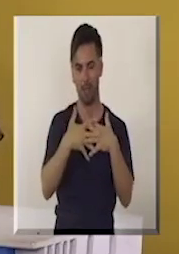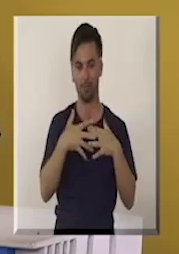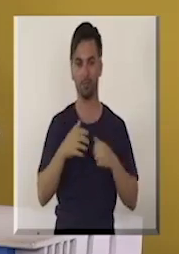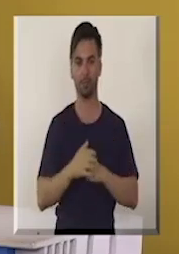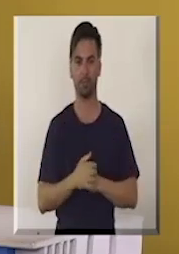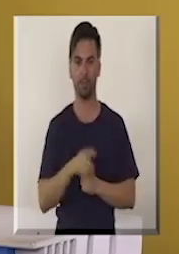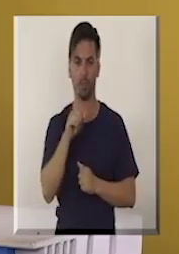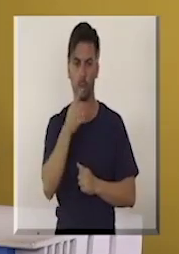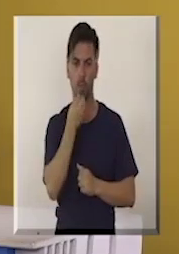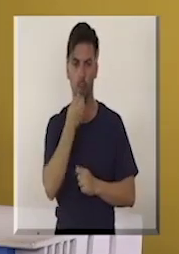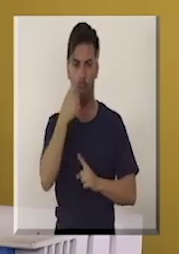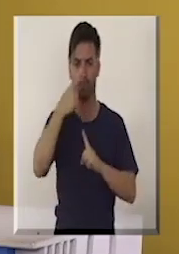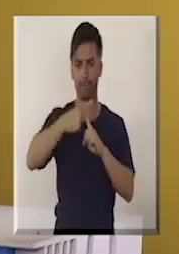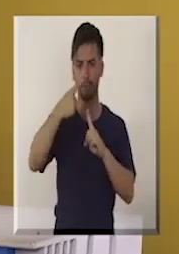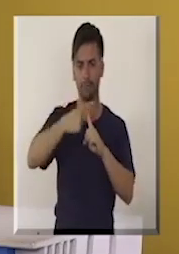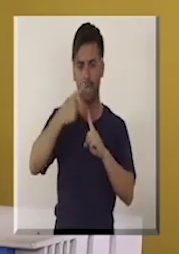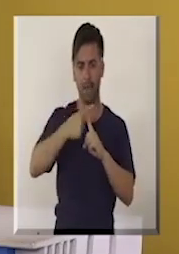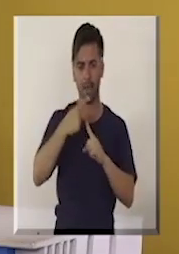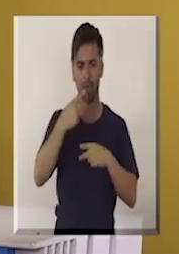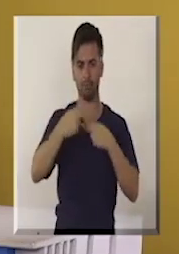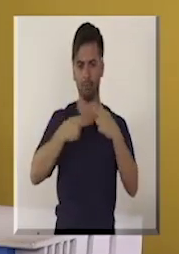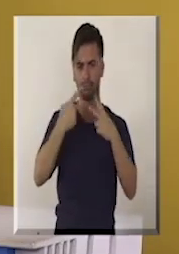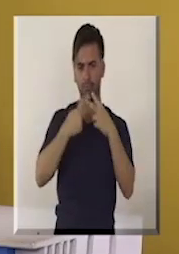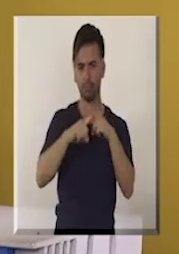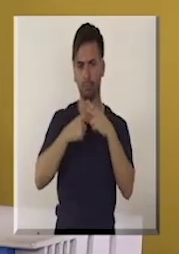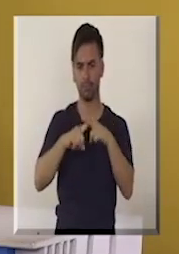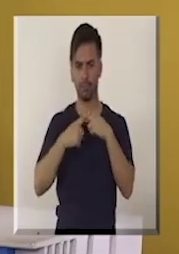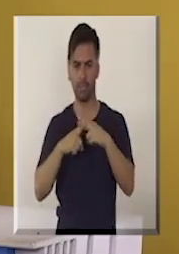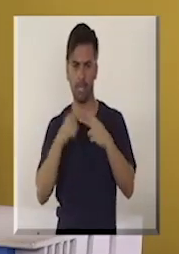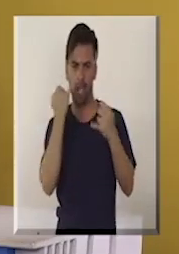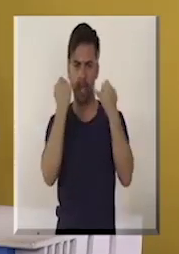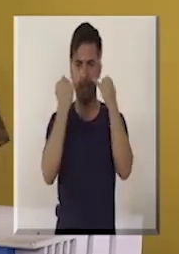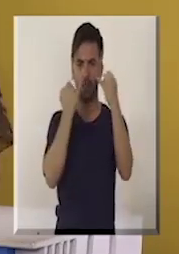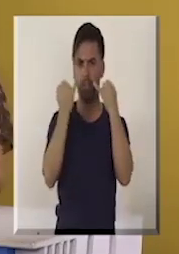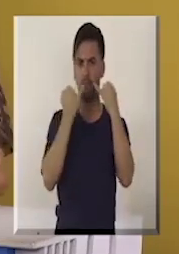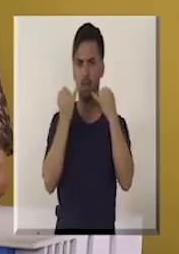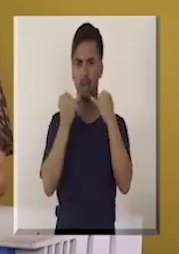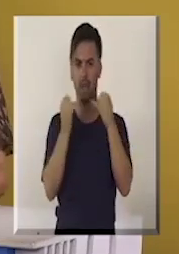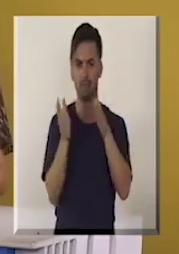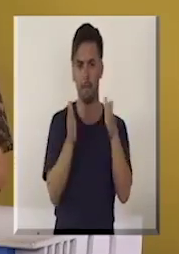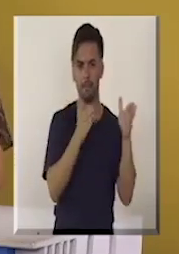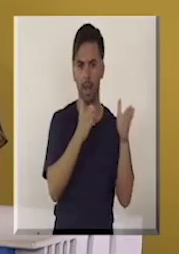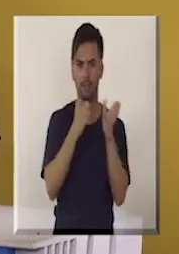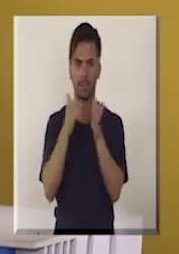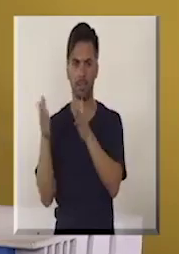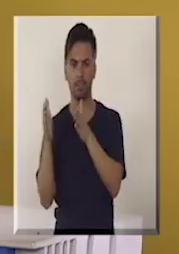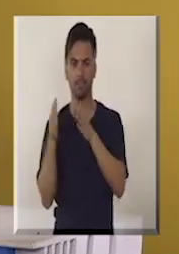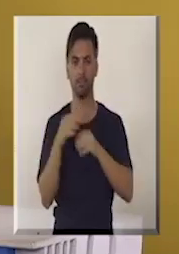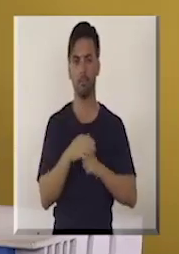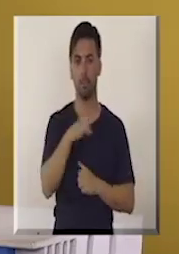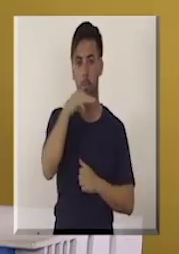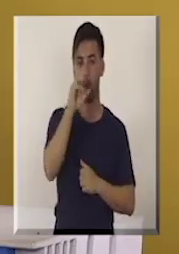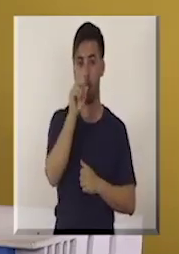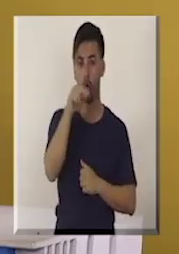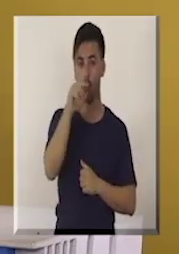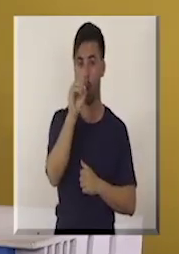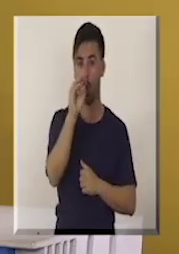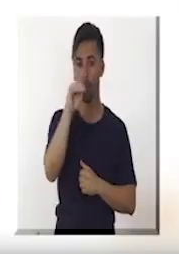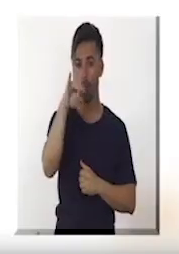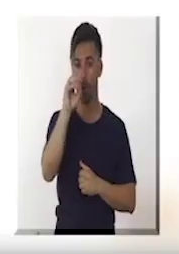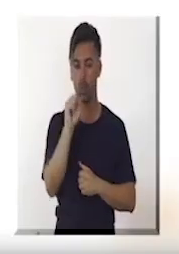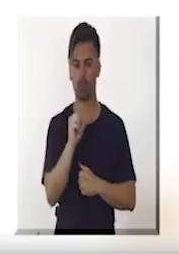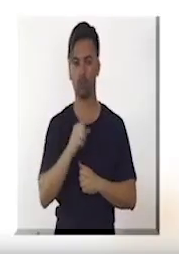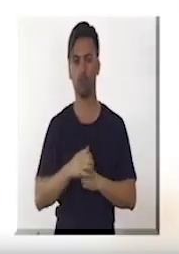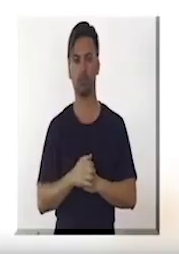donde vas a poder identificar las partes de los monomios o términos. las expresiones